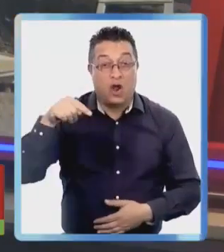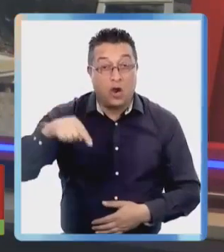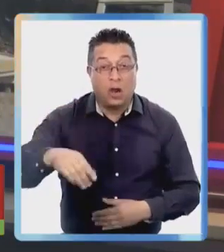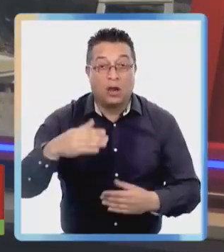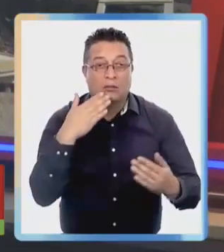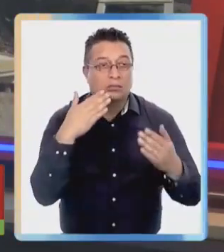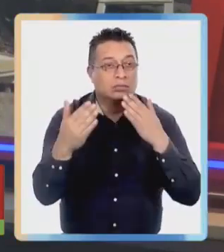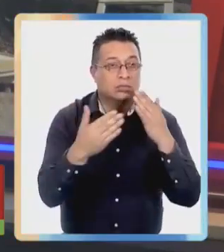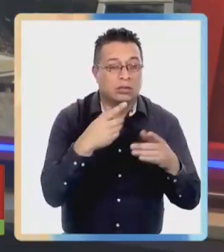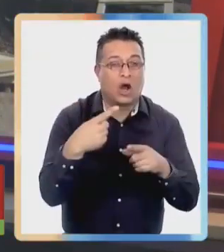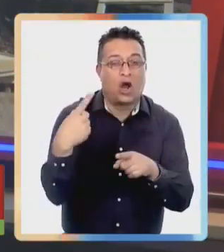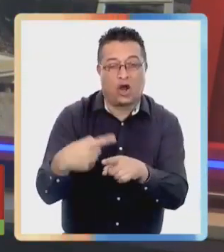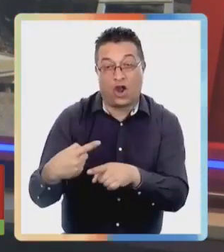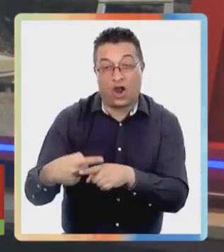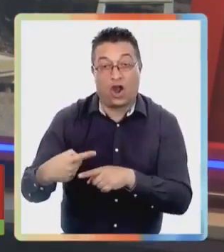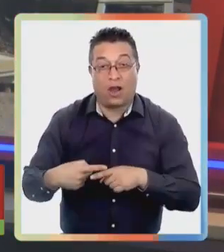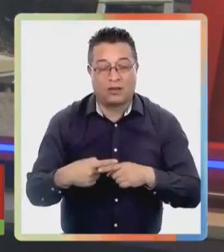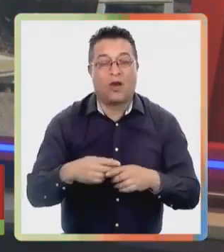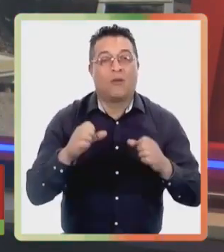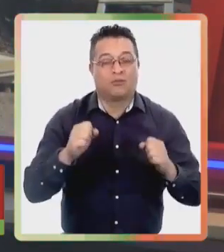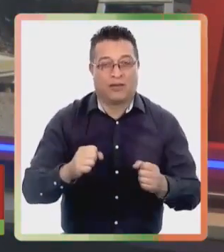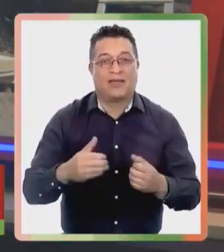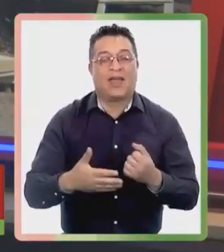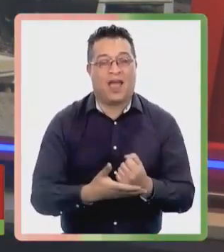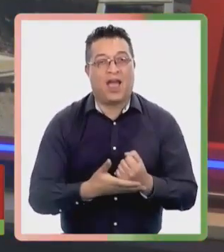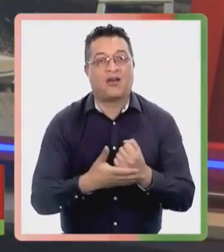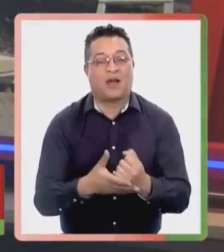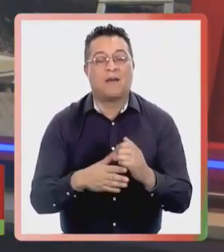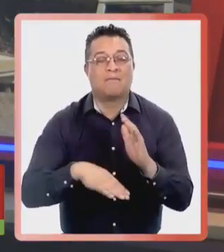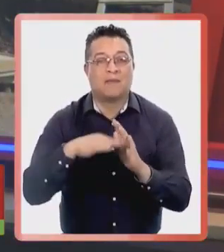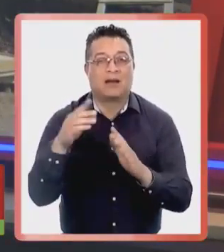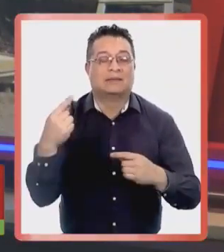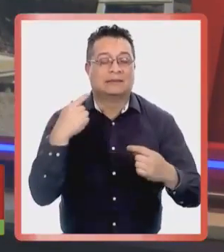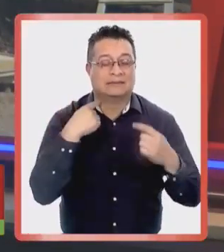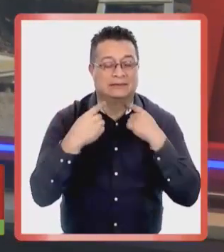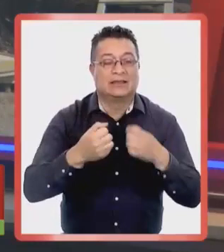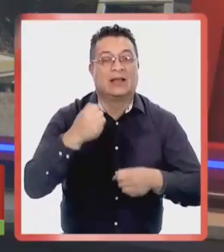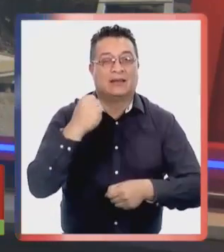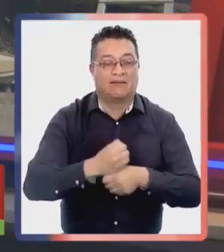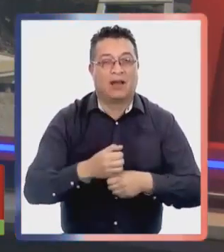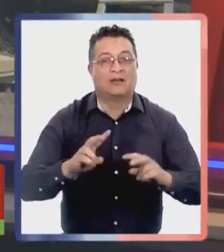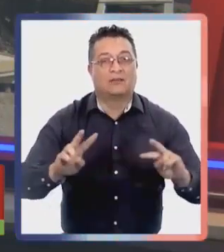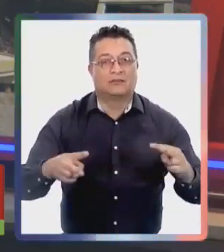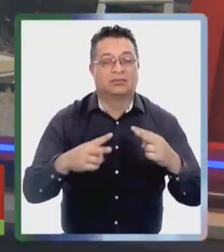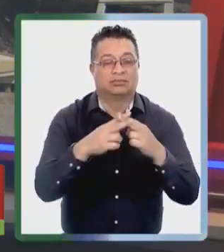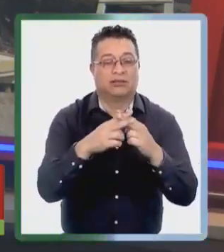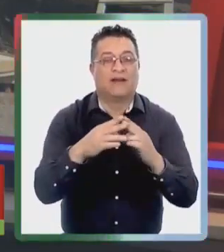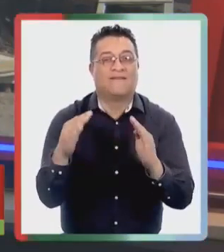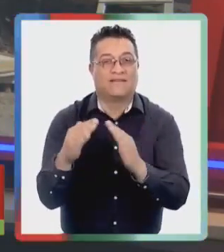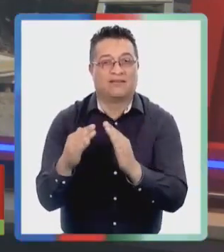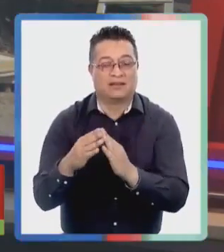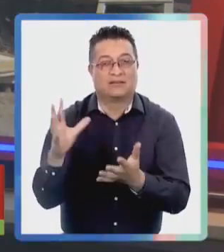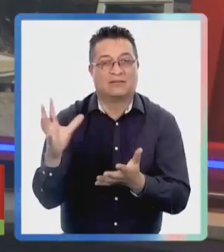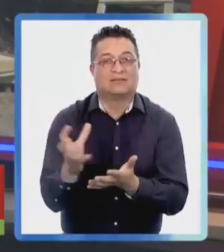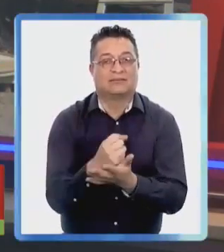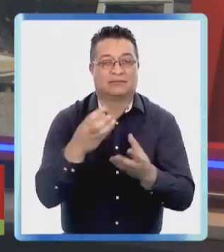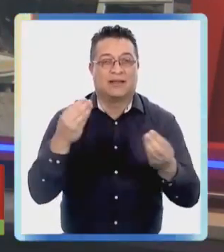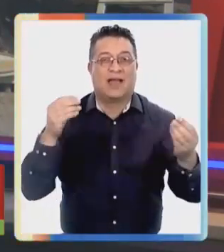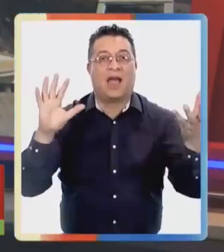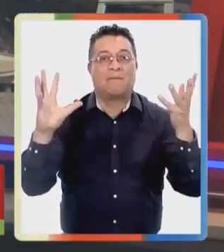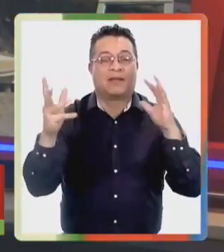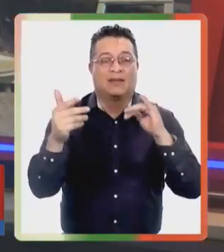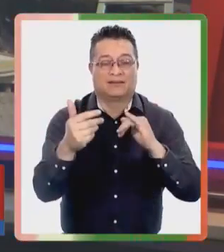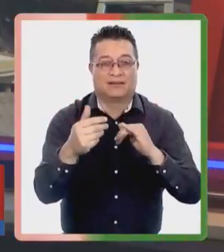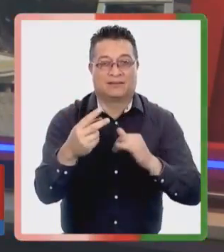a través de la solidaridad y la cooperación, han podido ayudar a los más afectados y trabajar para reconstruir viviendas y recuperar el medio